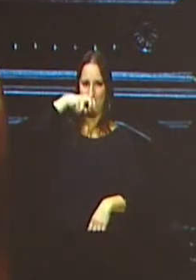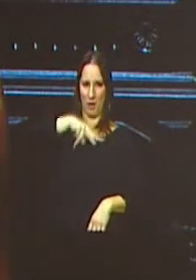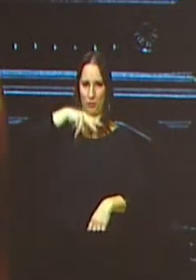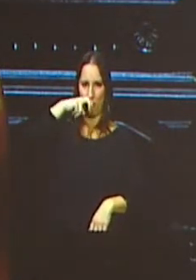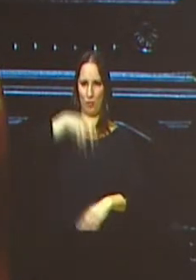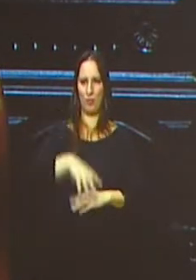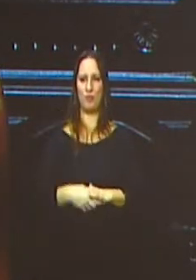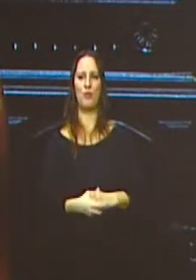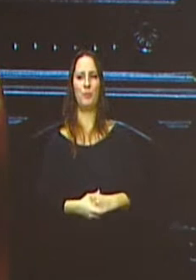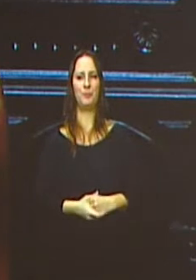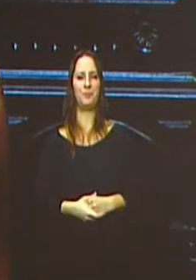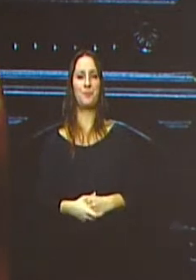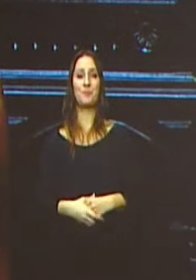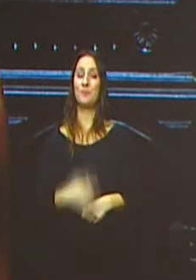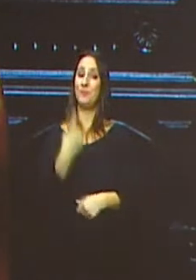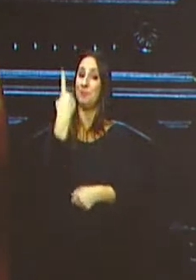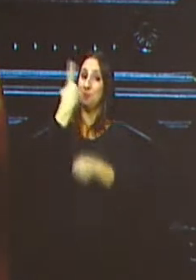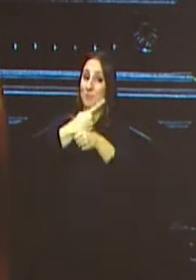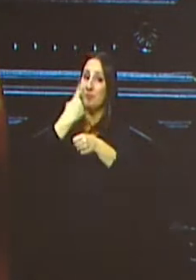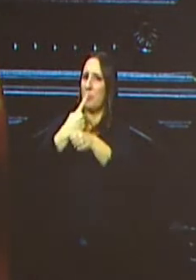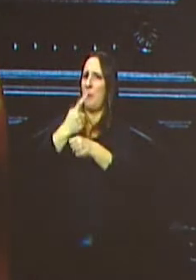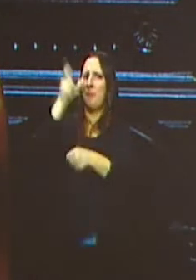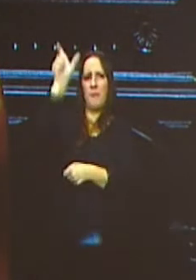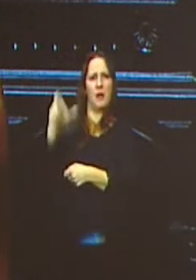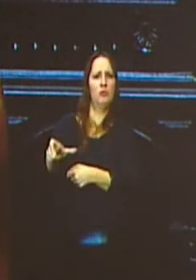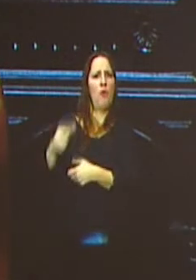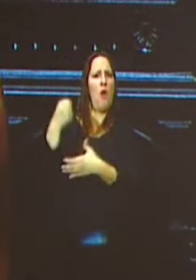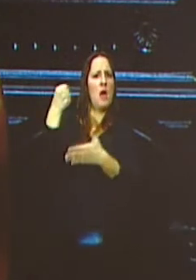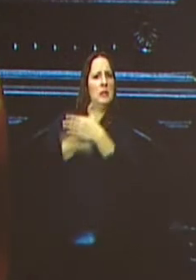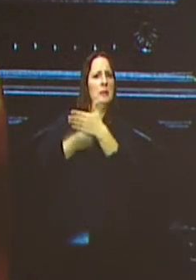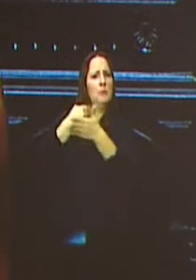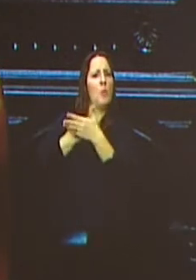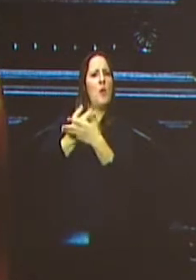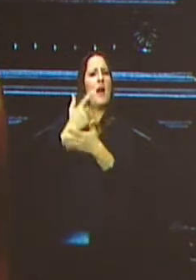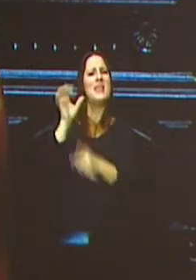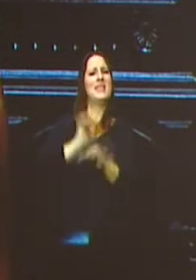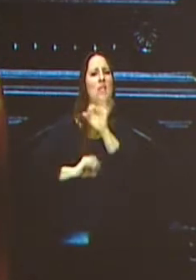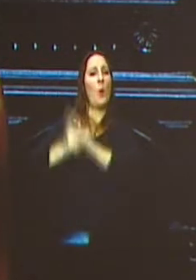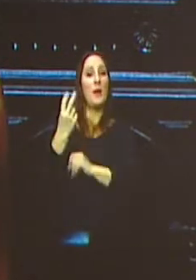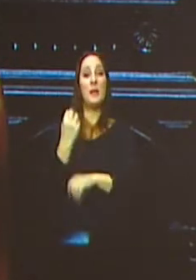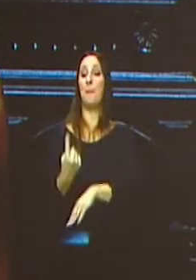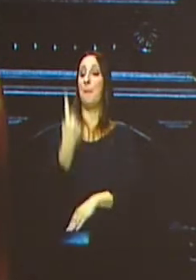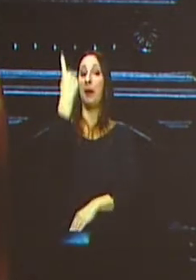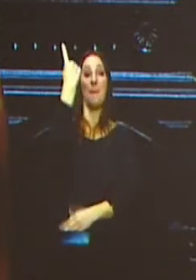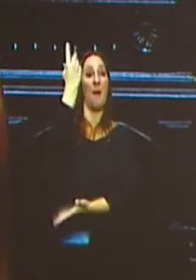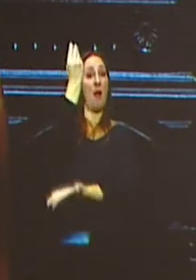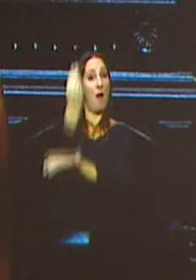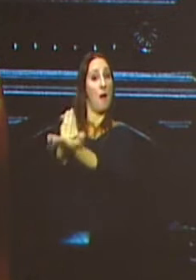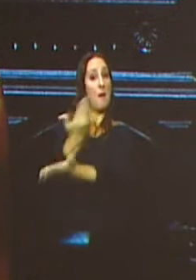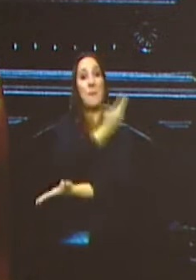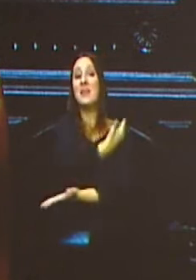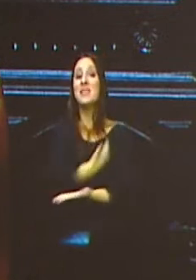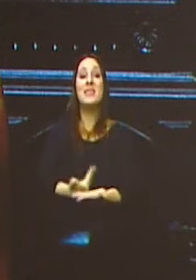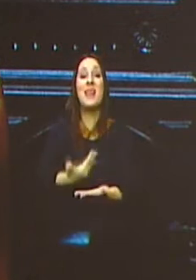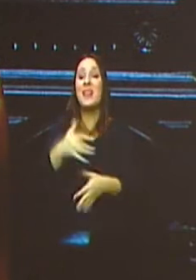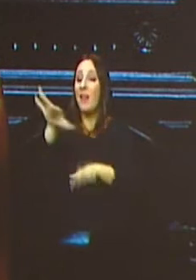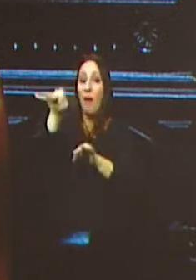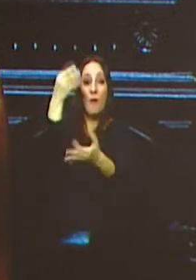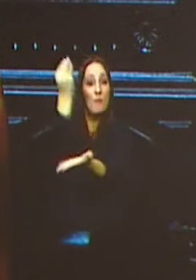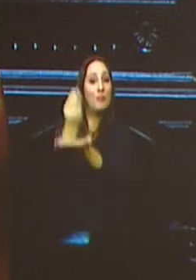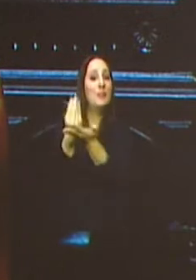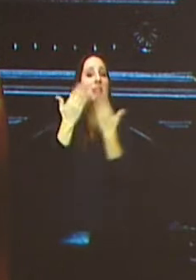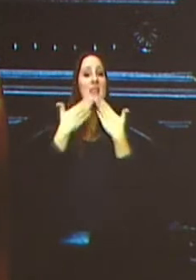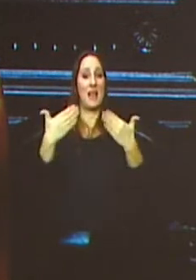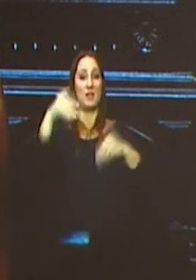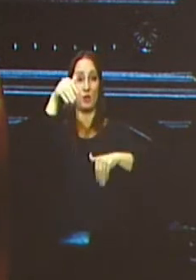Maggie Solari Quintana, Claro. y que en su momento generó como muchas voces a favor, muchos en contra, más que nada por